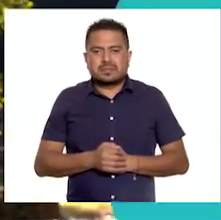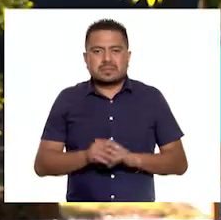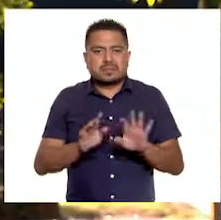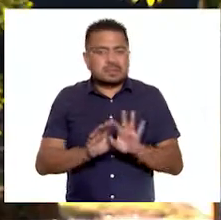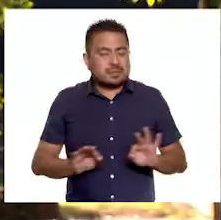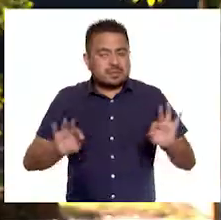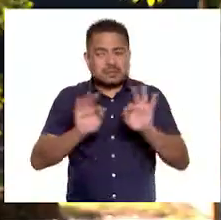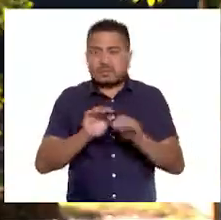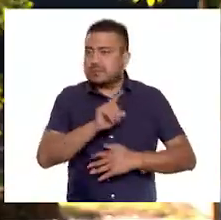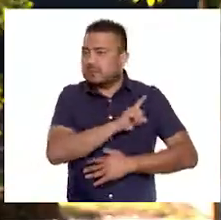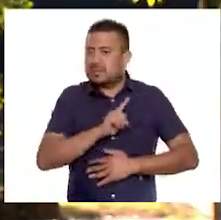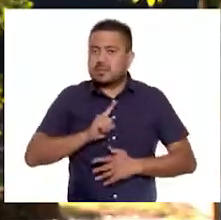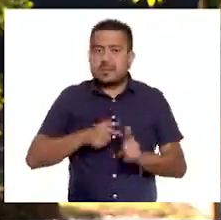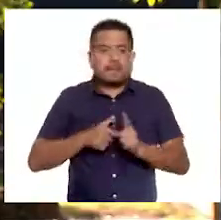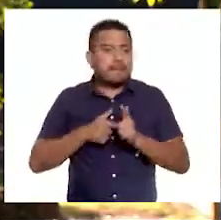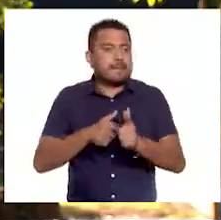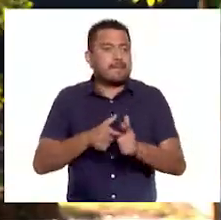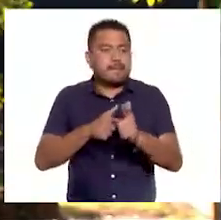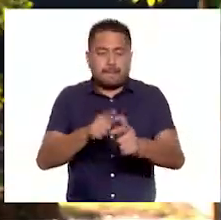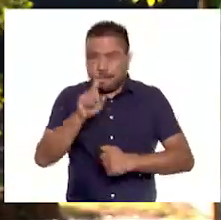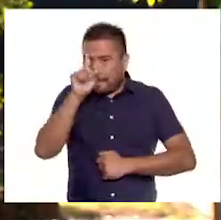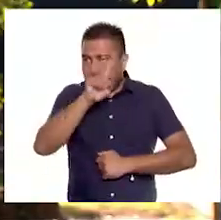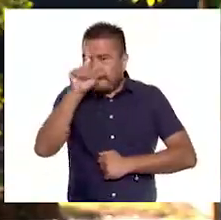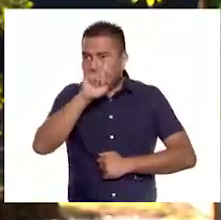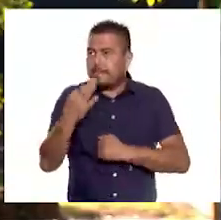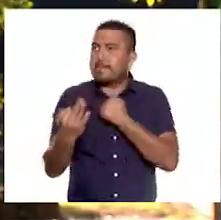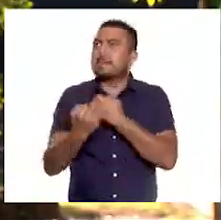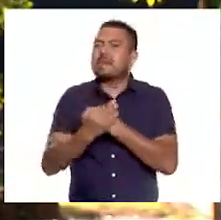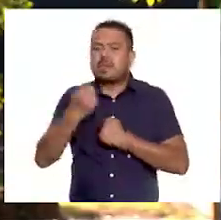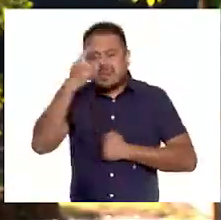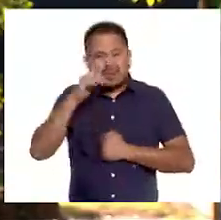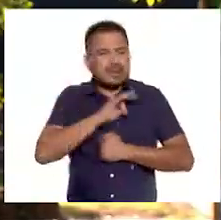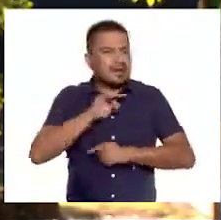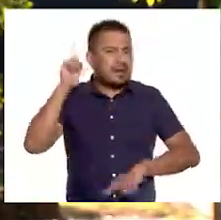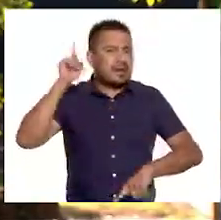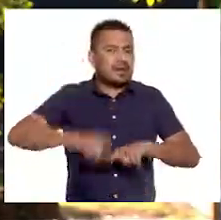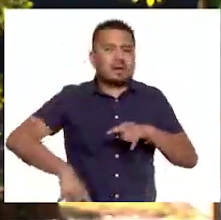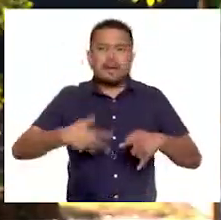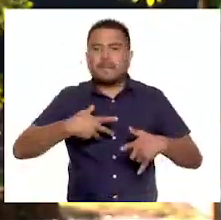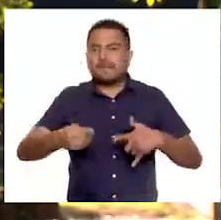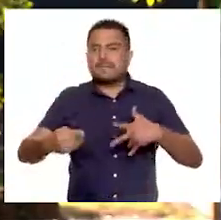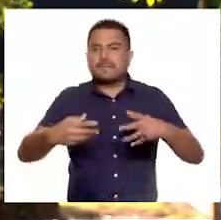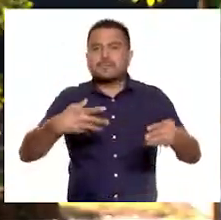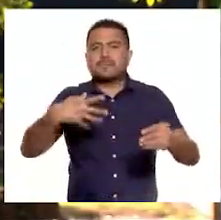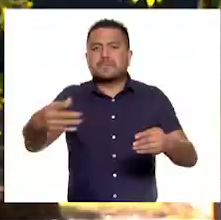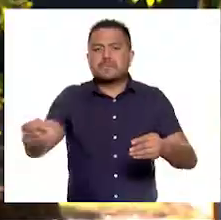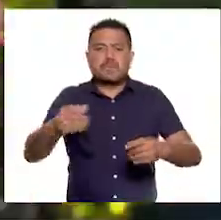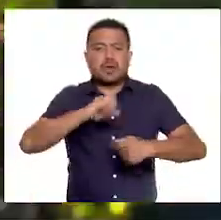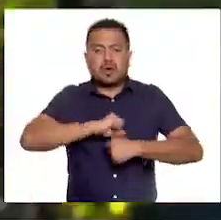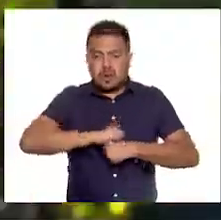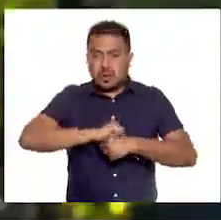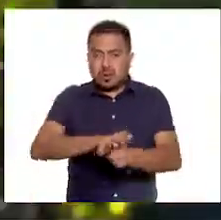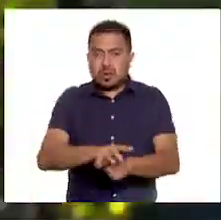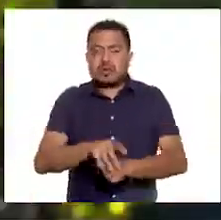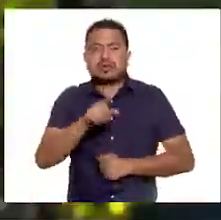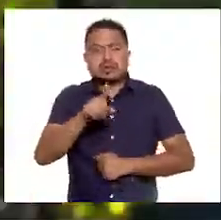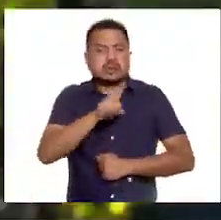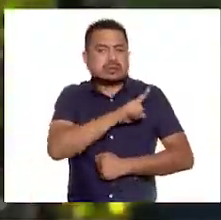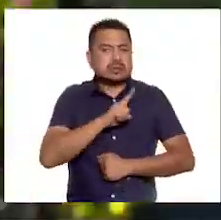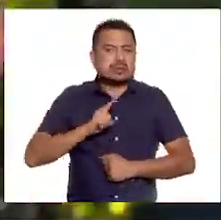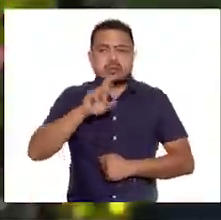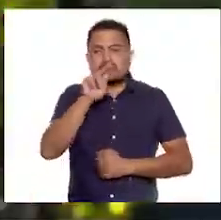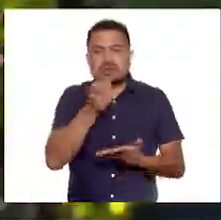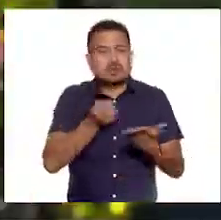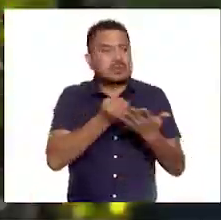Es muy importante continuar con las recomendaciones para evitar contagios de COVID. Trata de